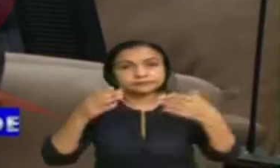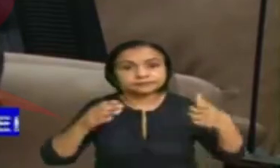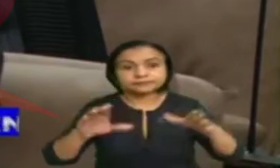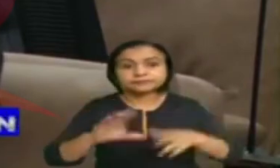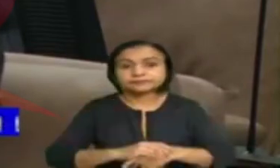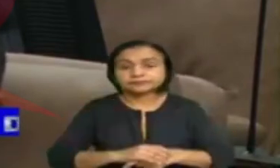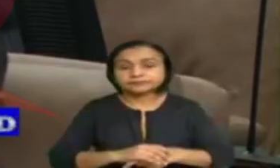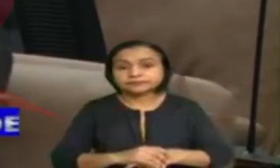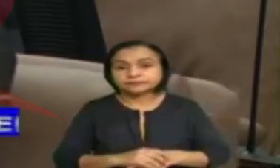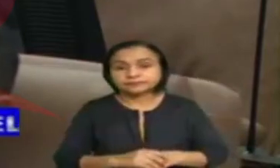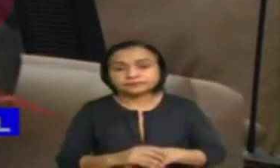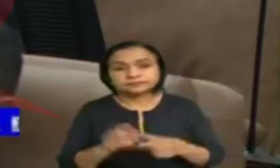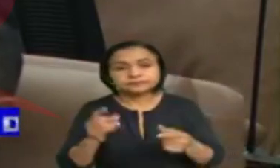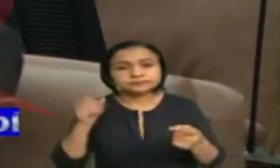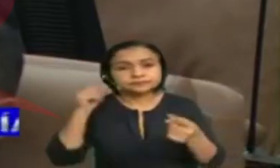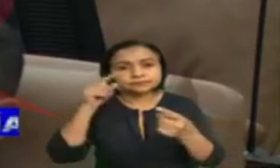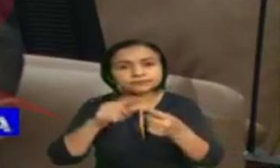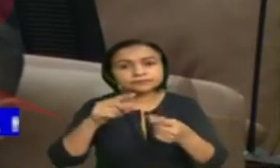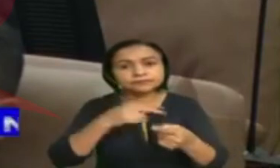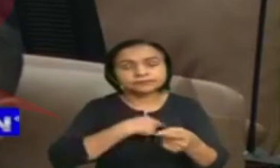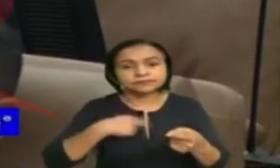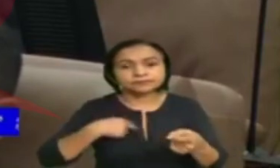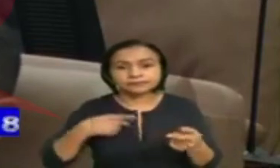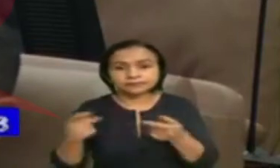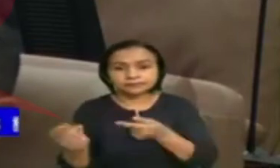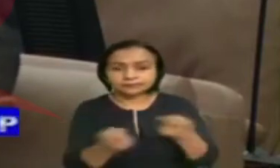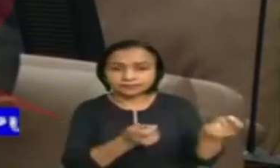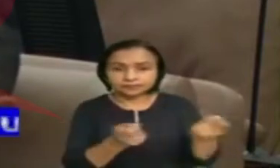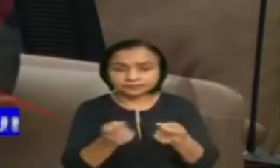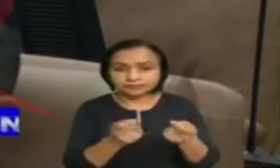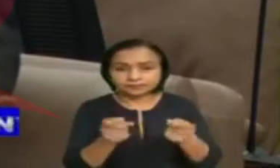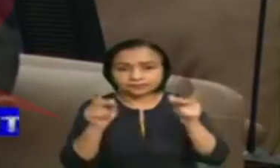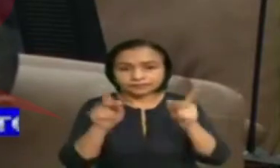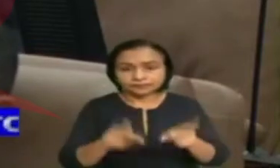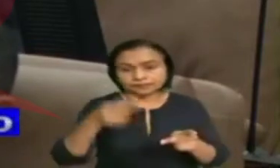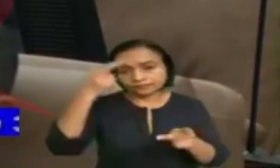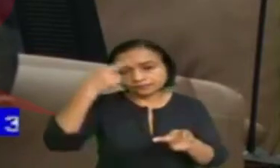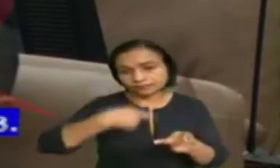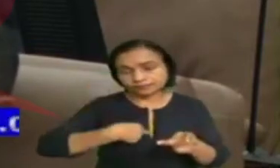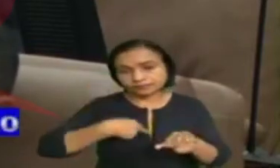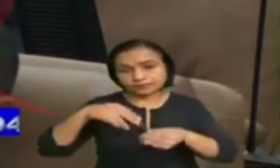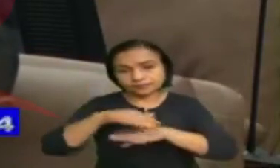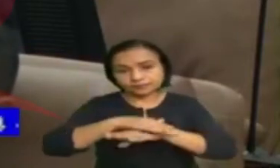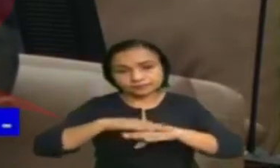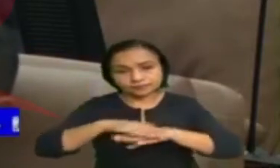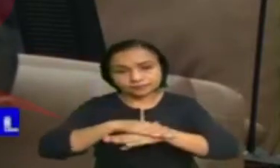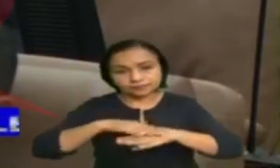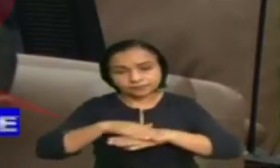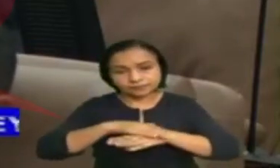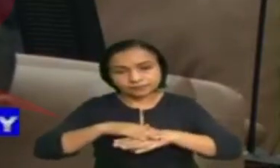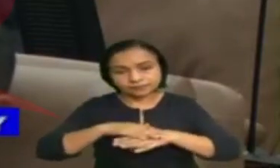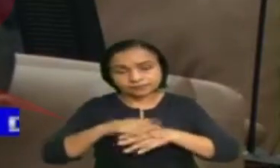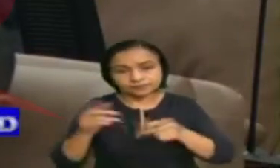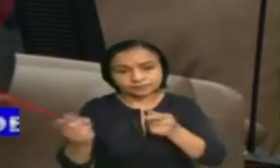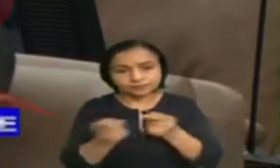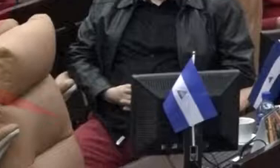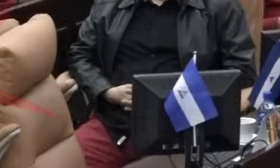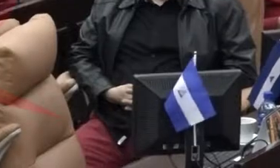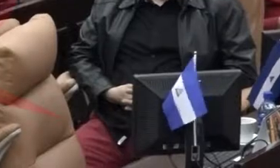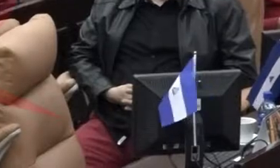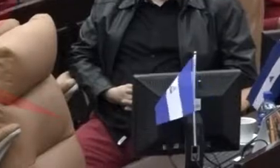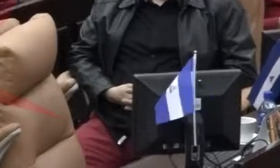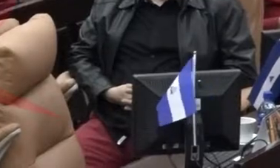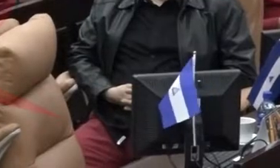virtuales, con el fin de estar regulados por una autoridad que les otorgue licencia o registro y estén